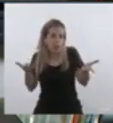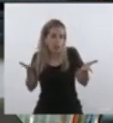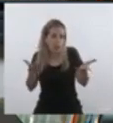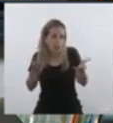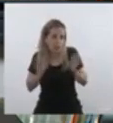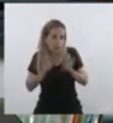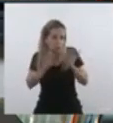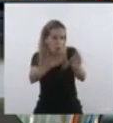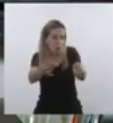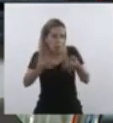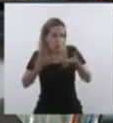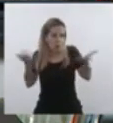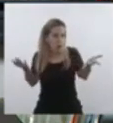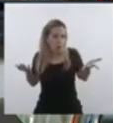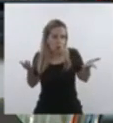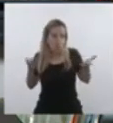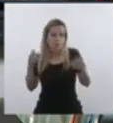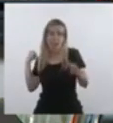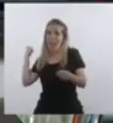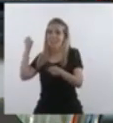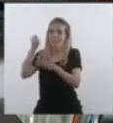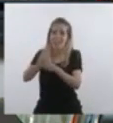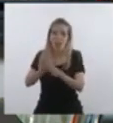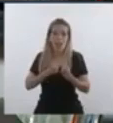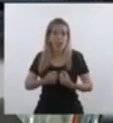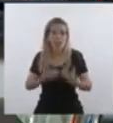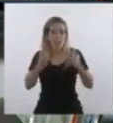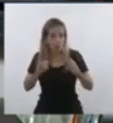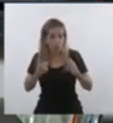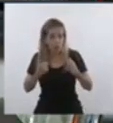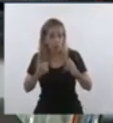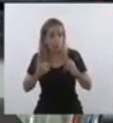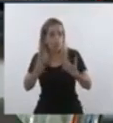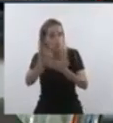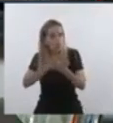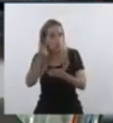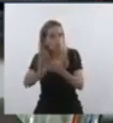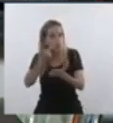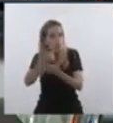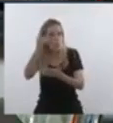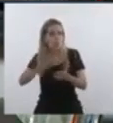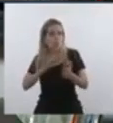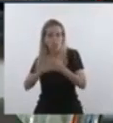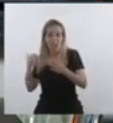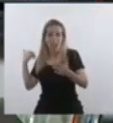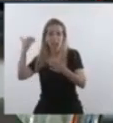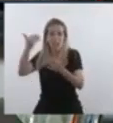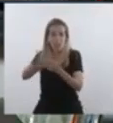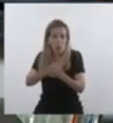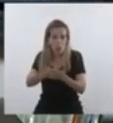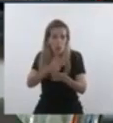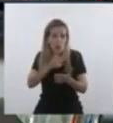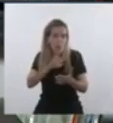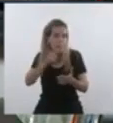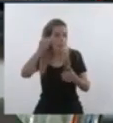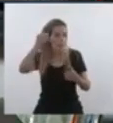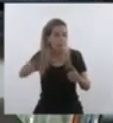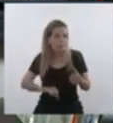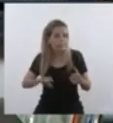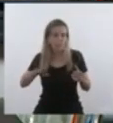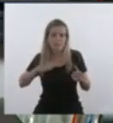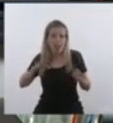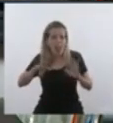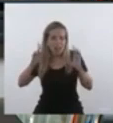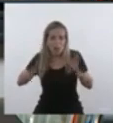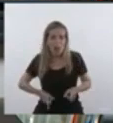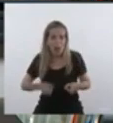Todo el esfuerzo que hemos hecho hasta aquí parece insuficiente a la luz de cómo aumentan los